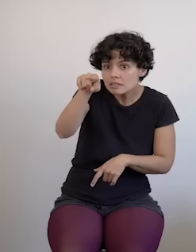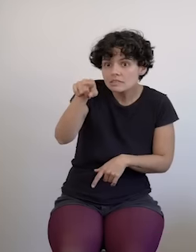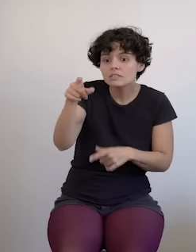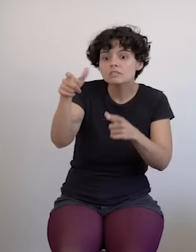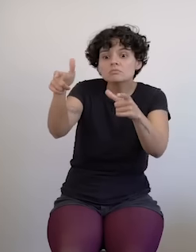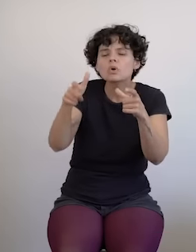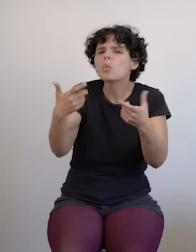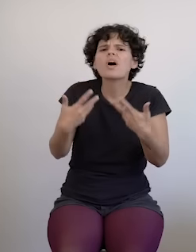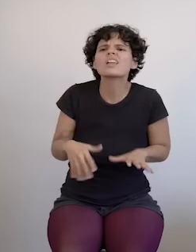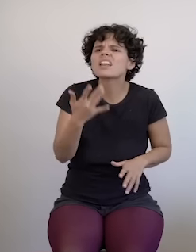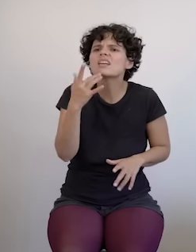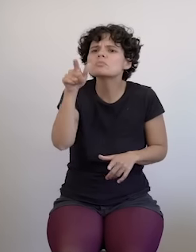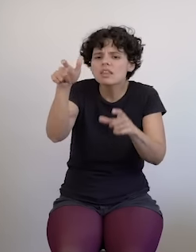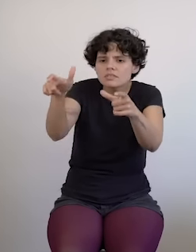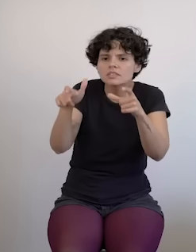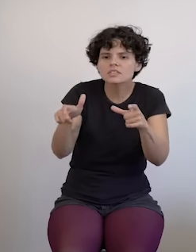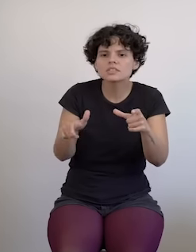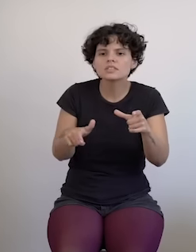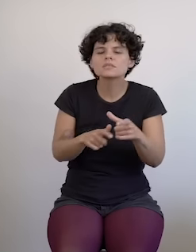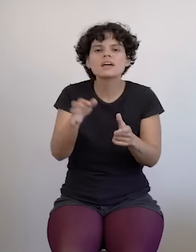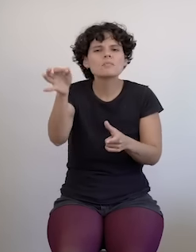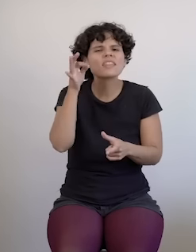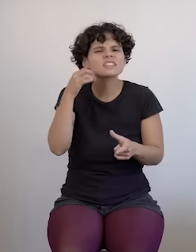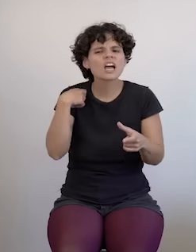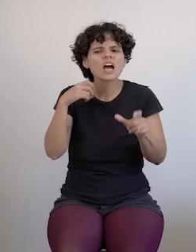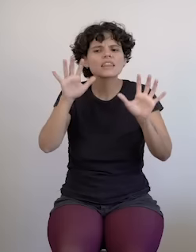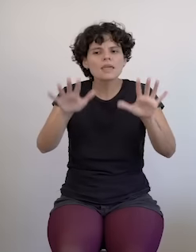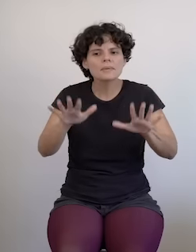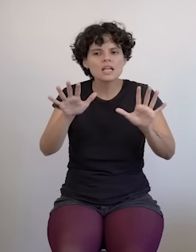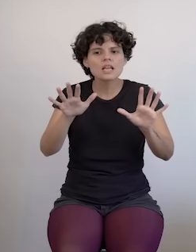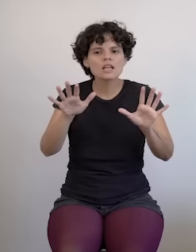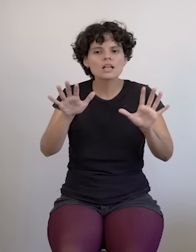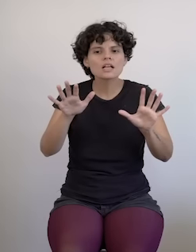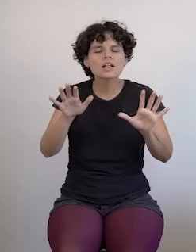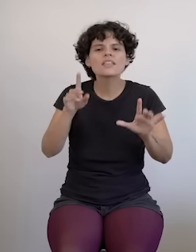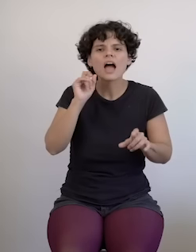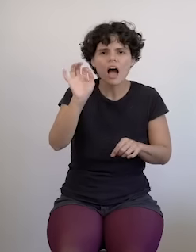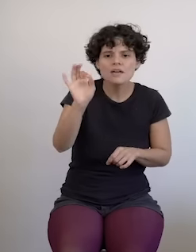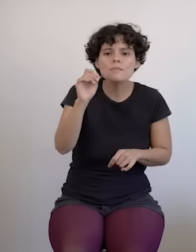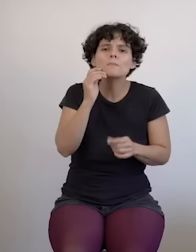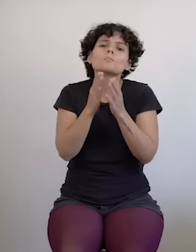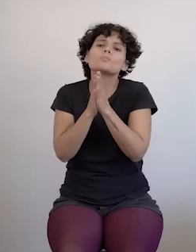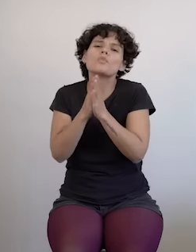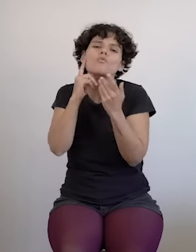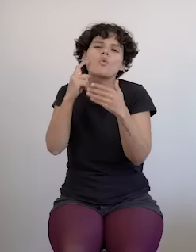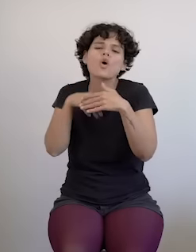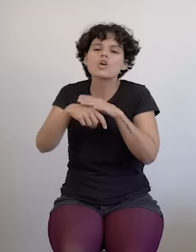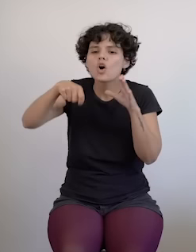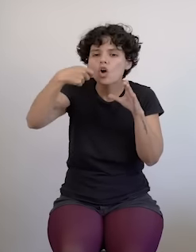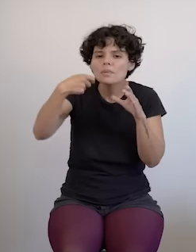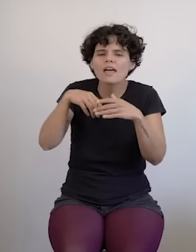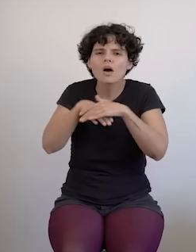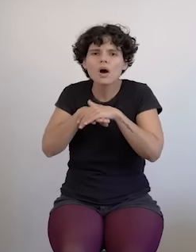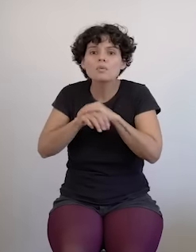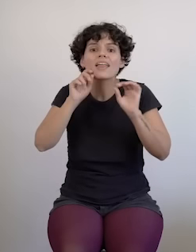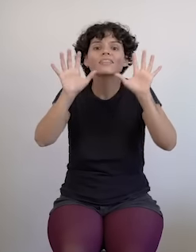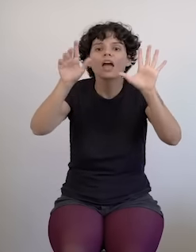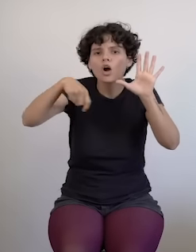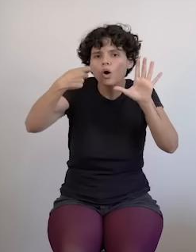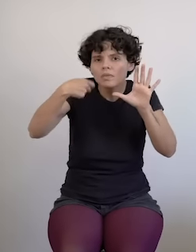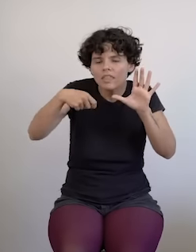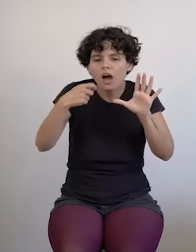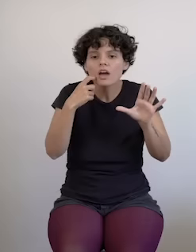ahora. ¿Cuánto eso, cuánto me da por eso una cadena, cualquier cosa así? Me decía 10 mil. Yo le decía, ya, 10 comidas, para que me guardara las otras